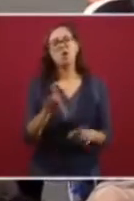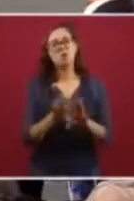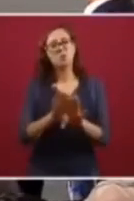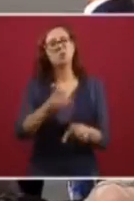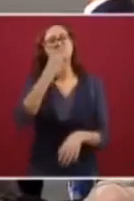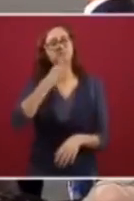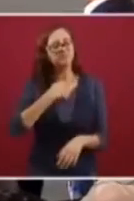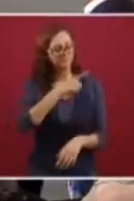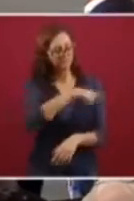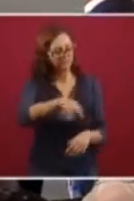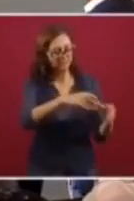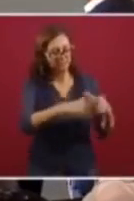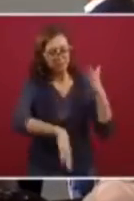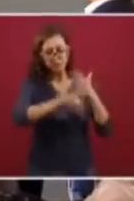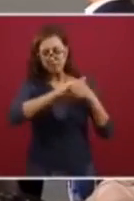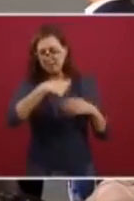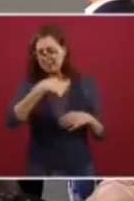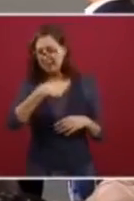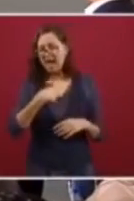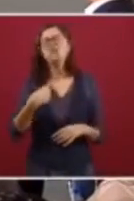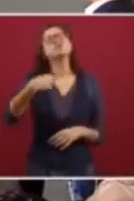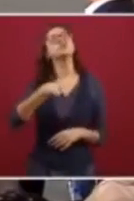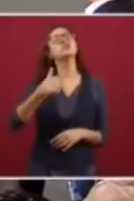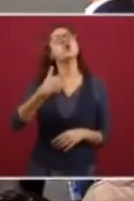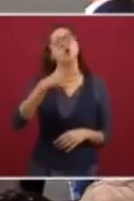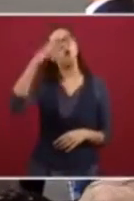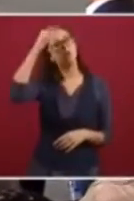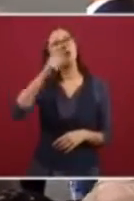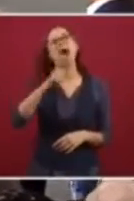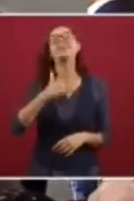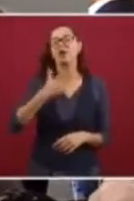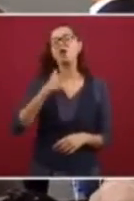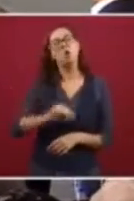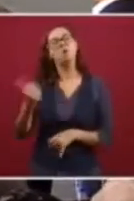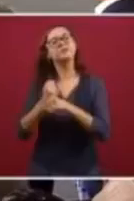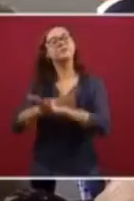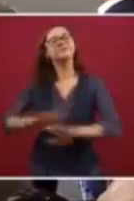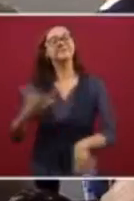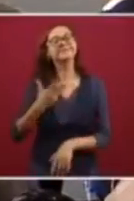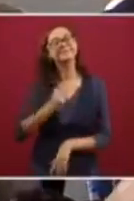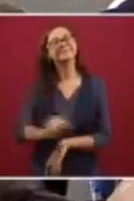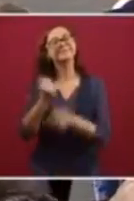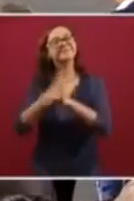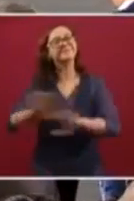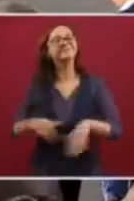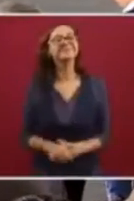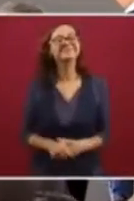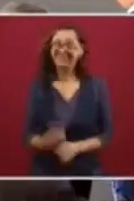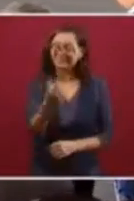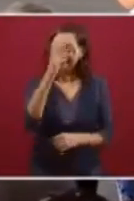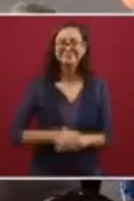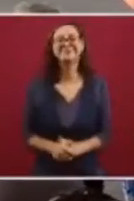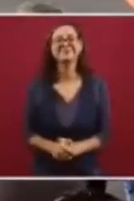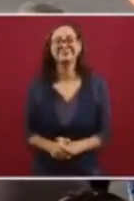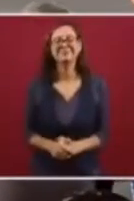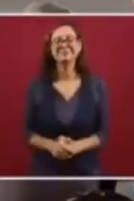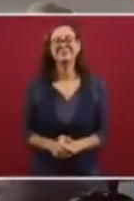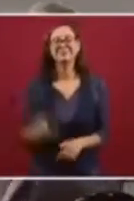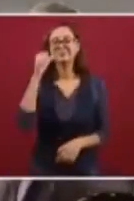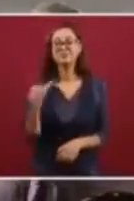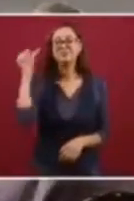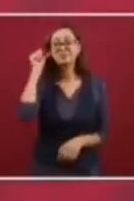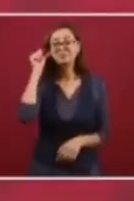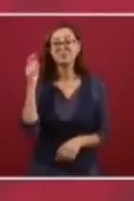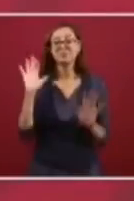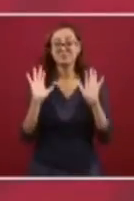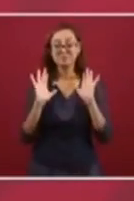acuerdo con algo digo, tengo otros datos? Sí, tengo otros datos. Ayer se llevó a